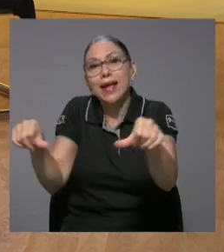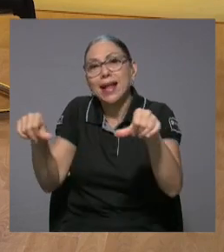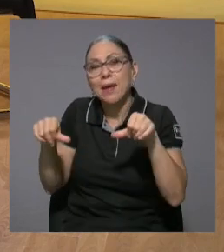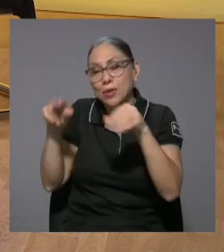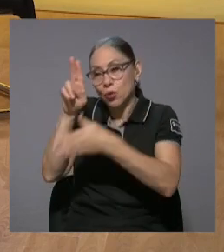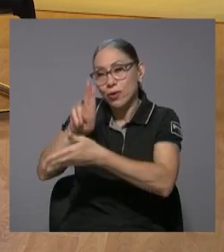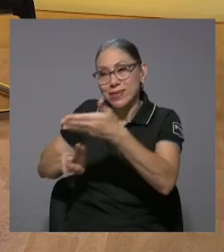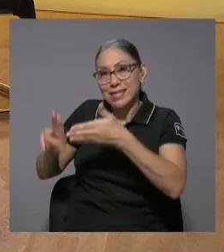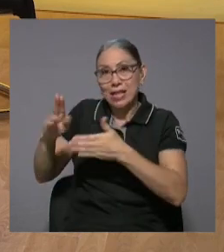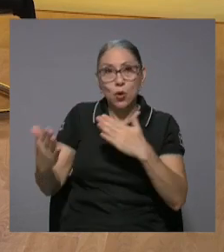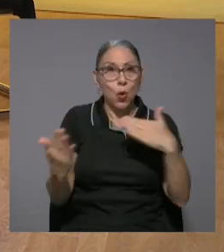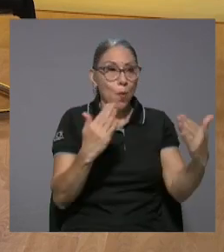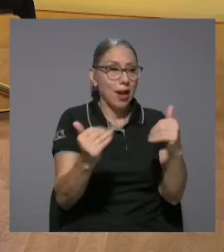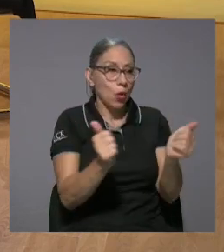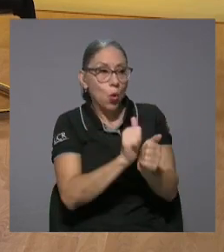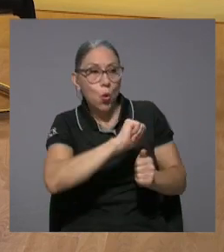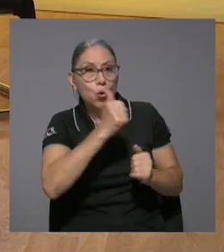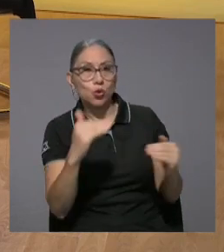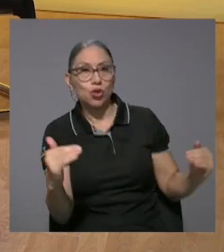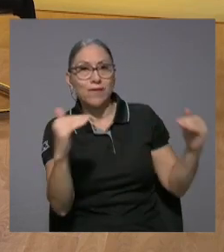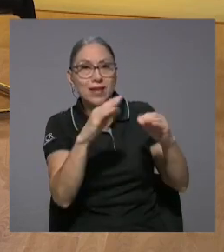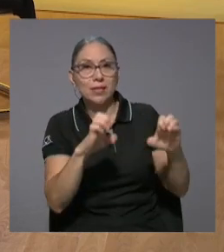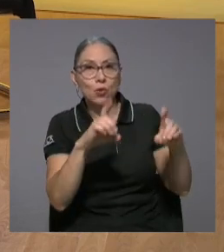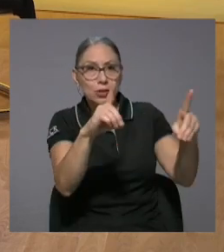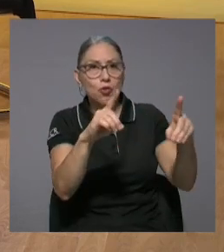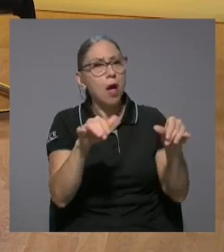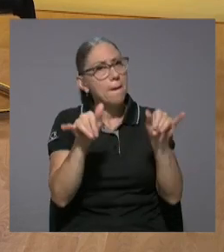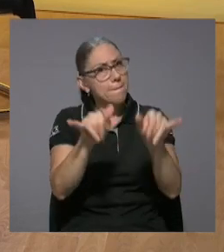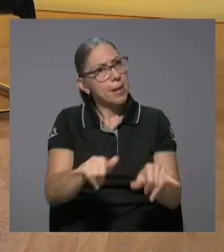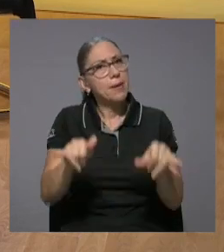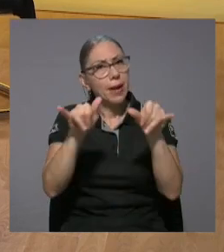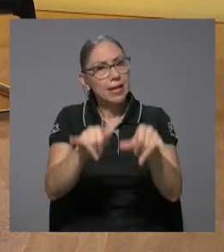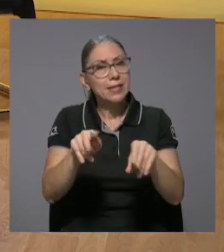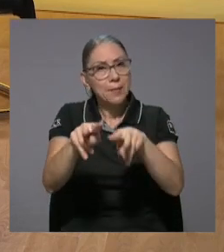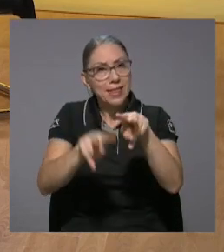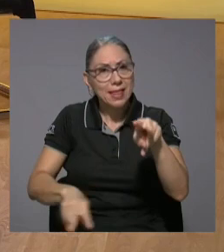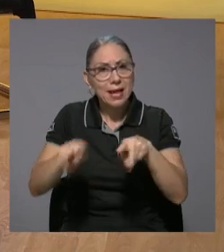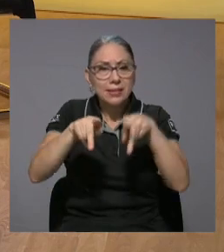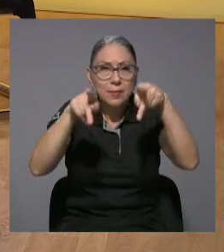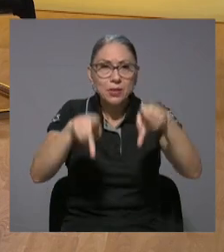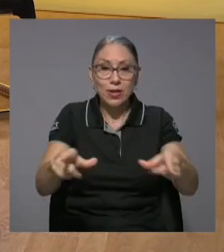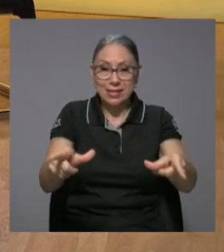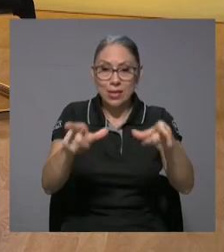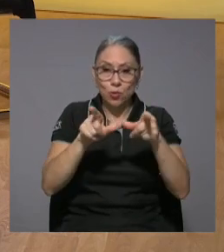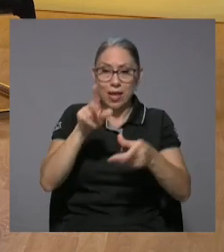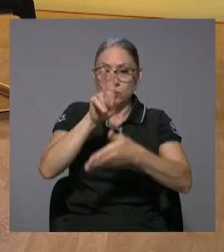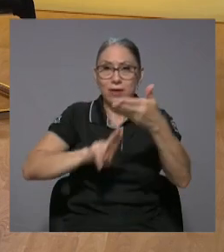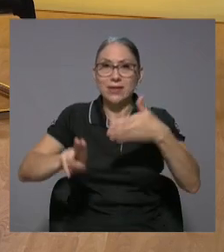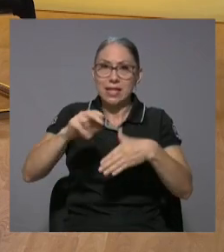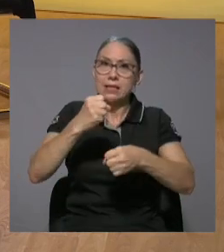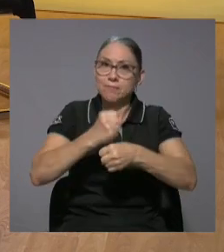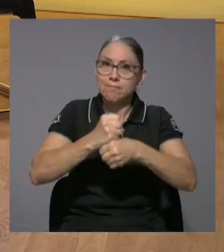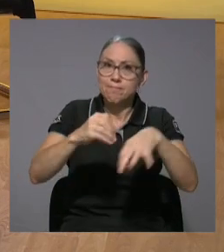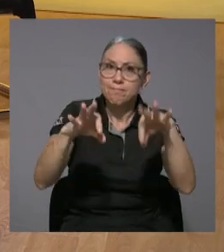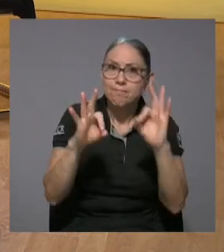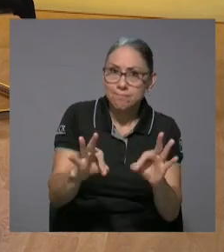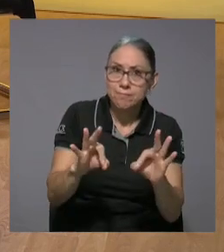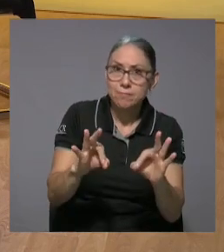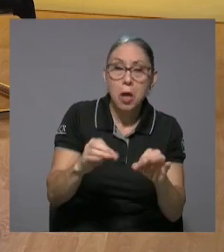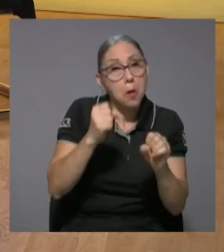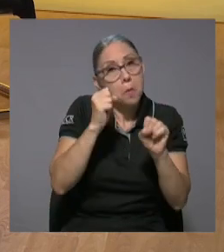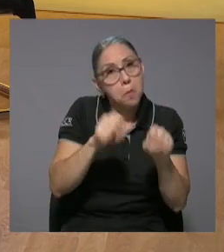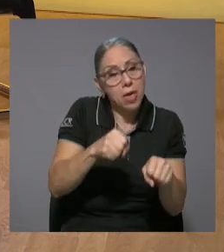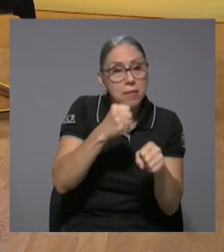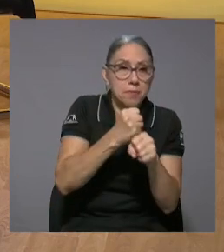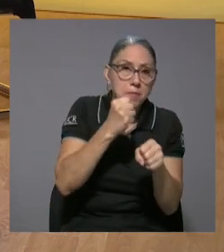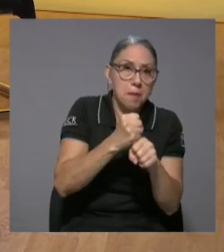los otros niveles de educación, permanecen las ventajas de personas tituladas universitarias en el mercado laboral, tanto en oportunidad de estar empleado como en los salarios